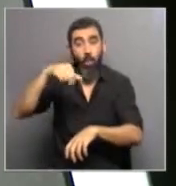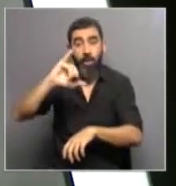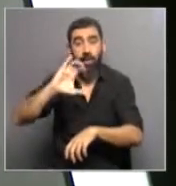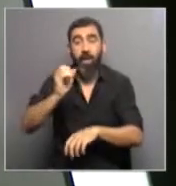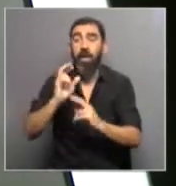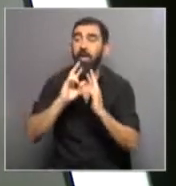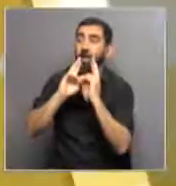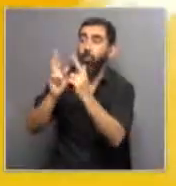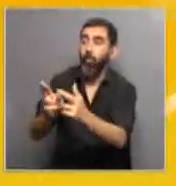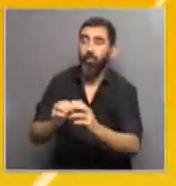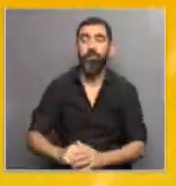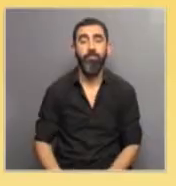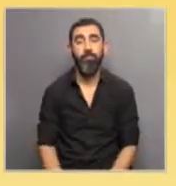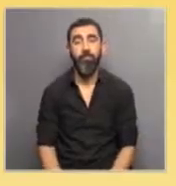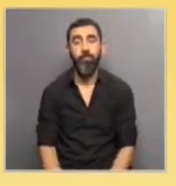pregunta.